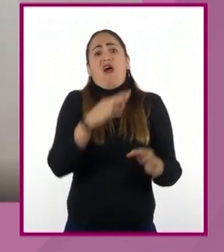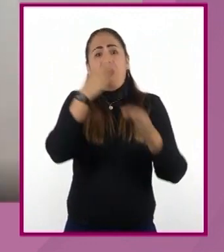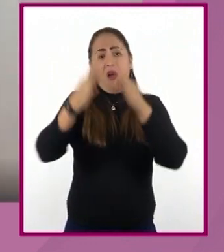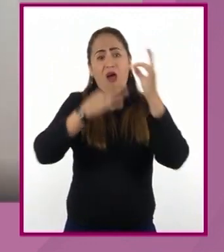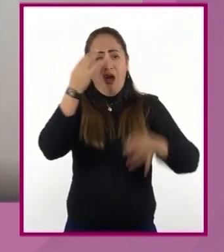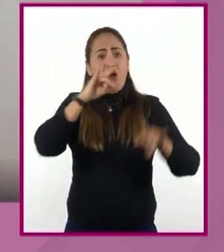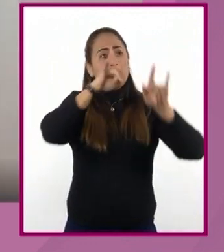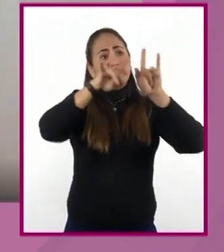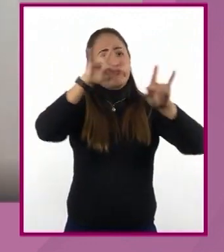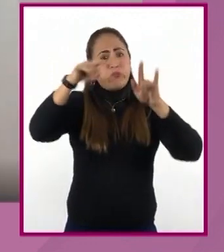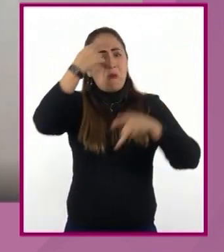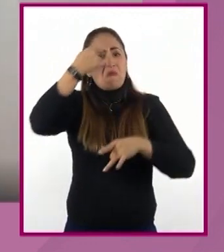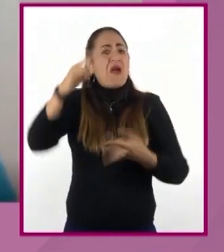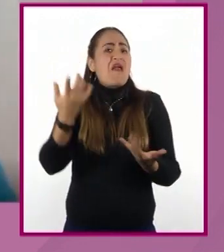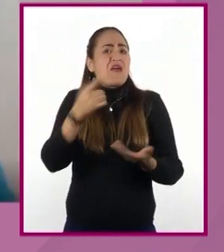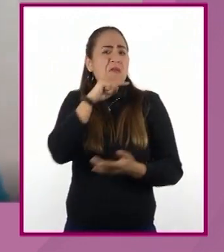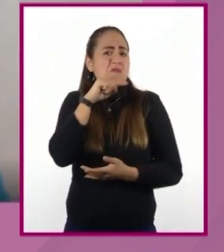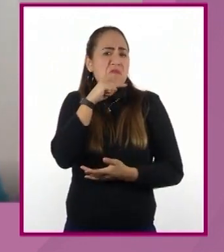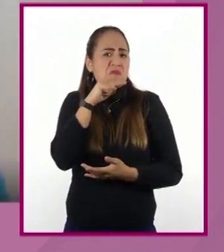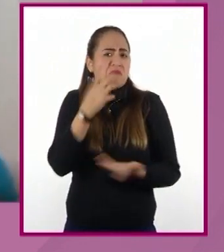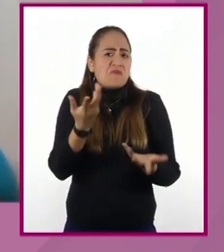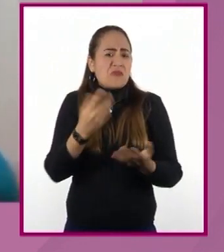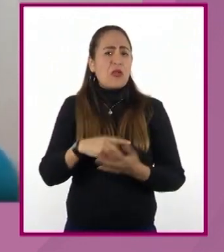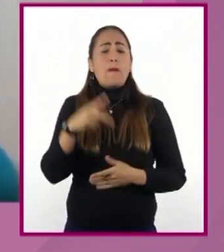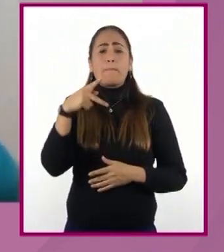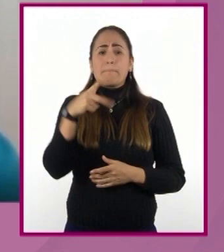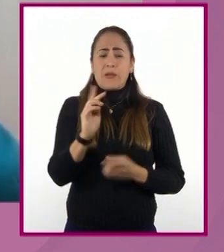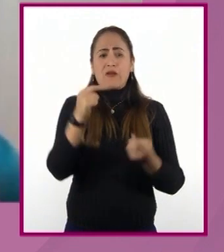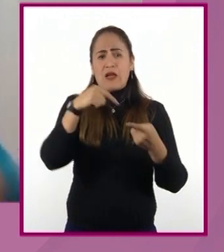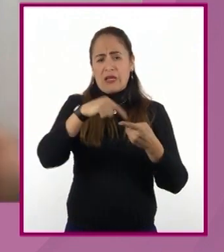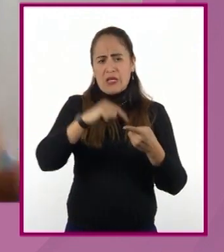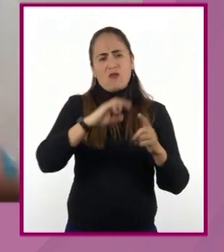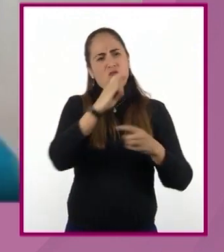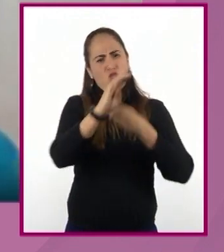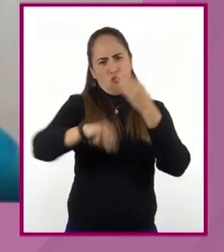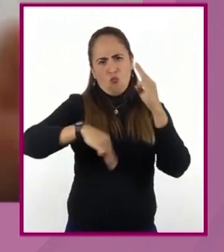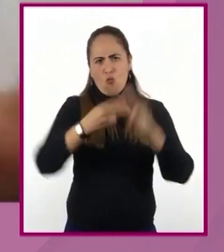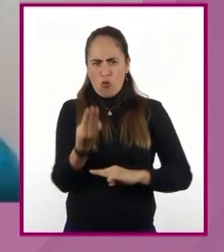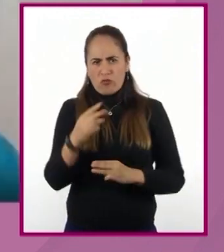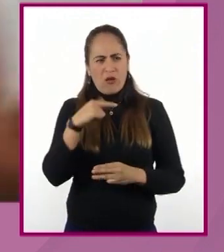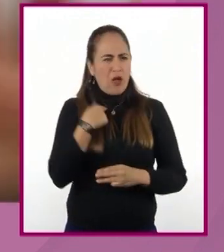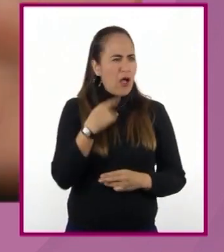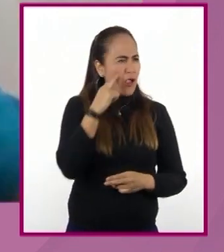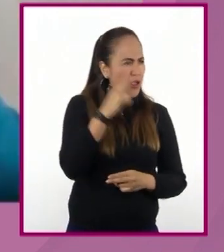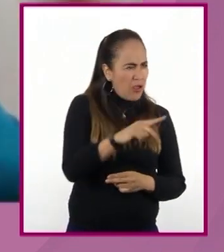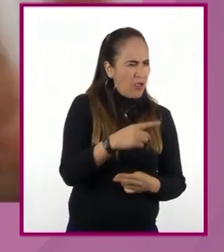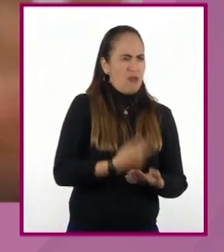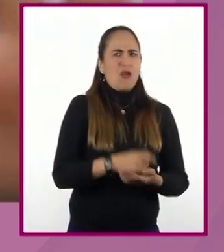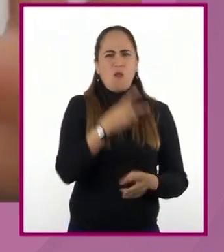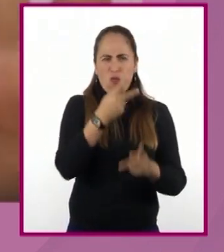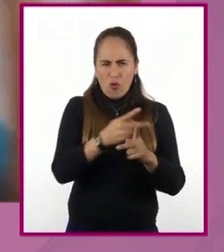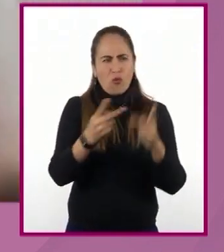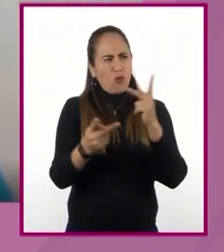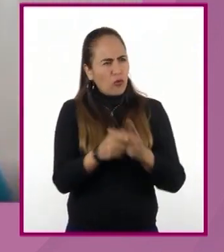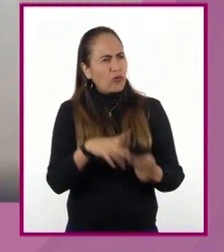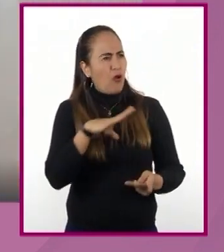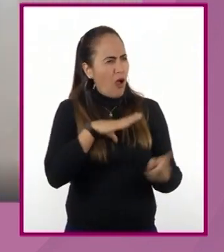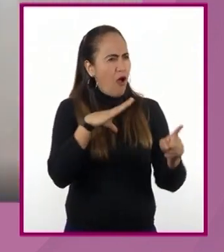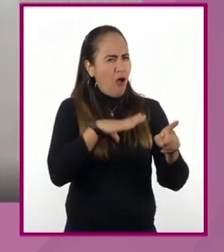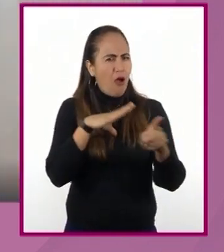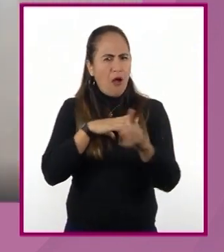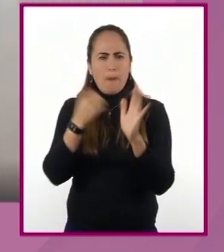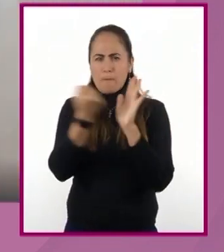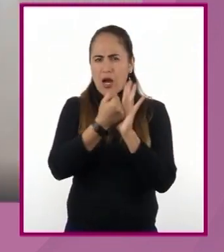publicidad? Entonces, si tenemos un mundo que es capitalista, que es ley, oferta, demanda, muchas marcas,